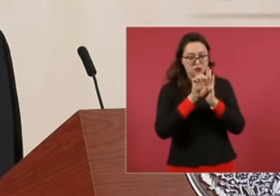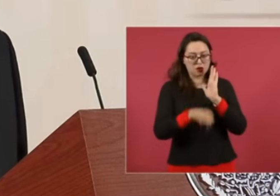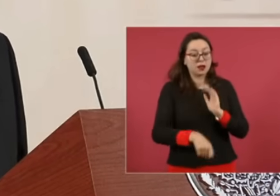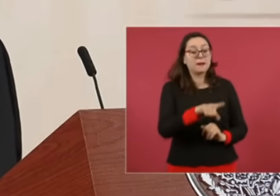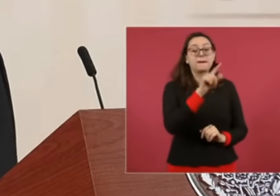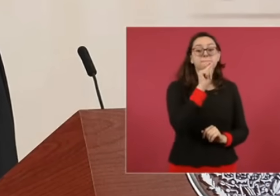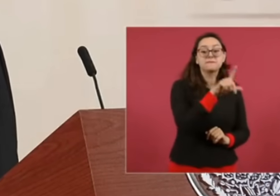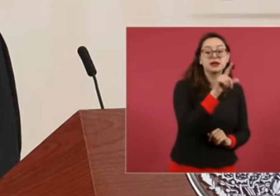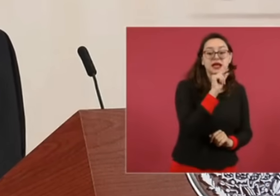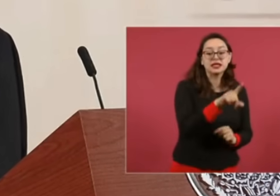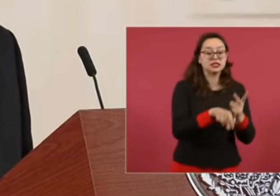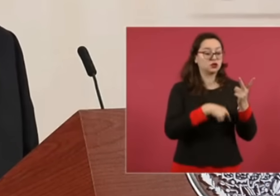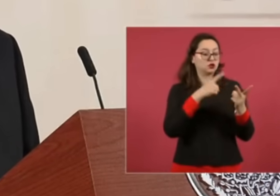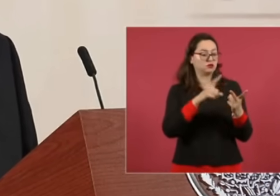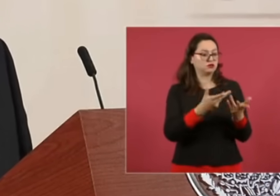Ya ni hablemos de Oaxaca